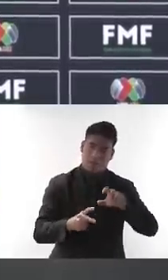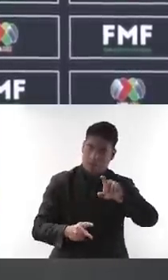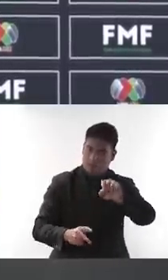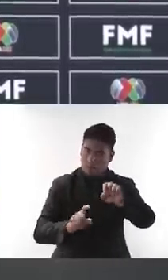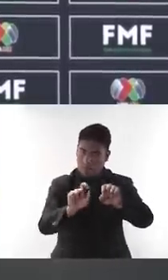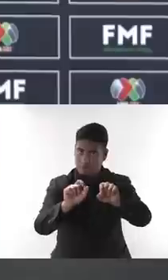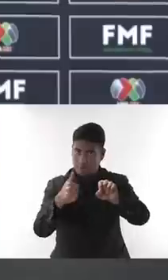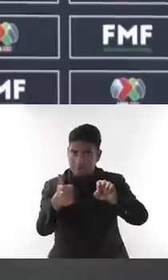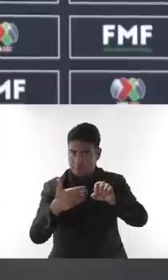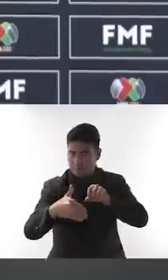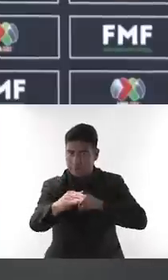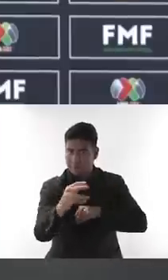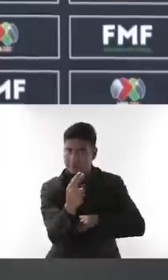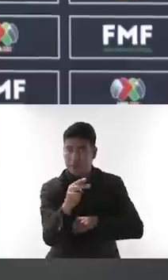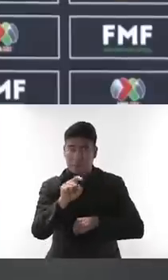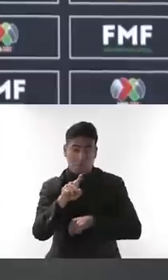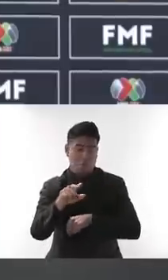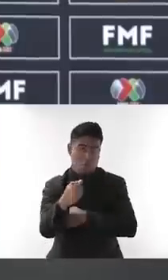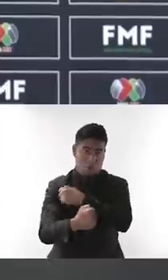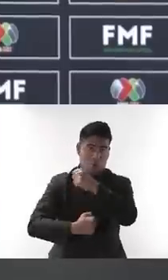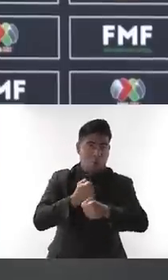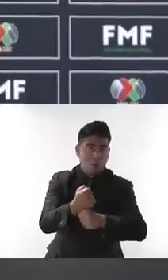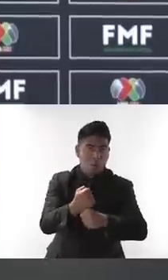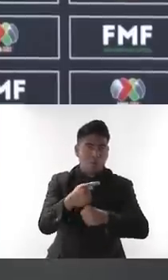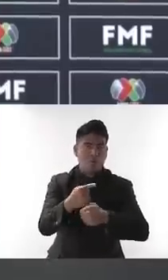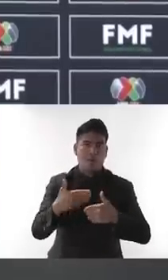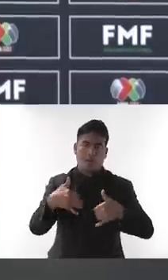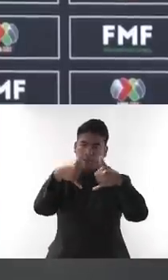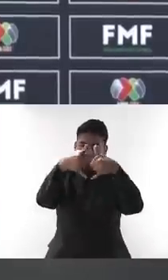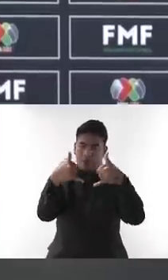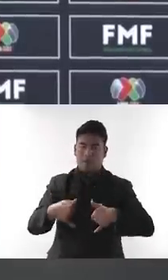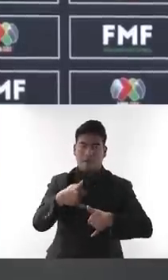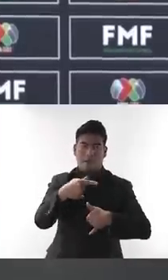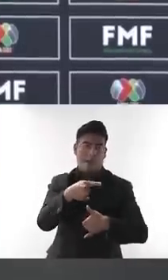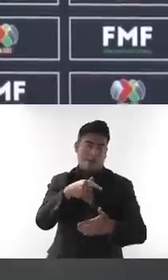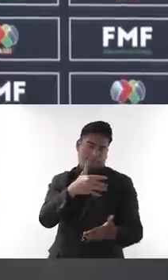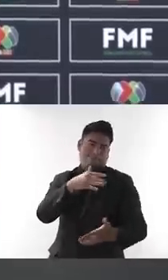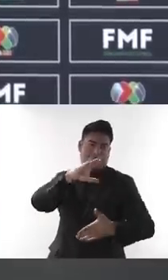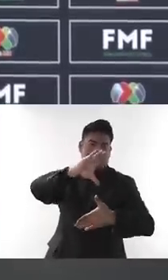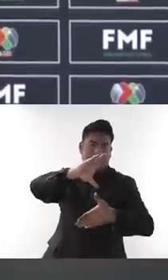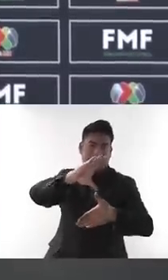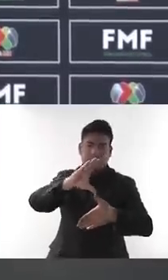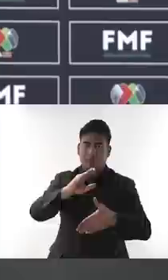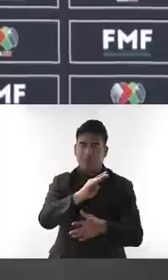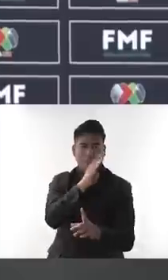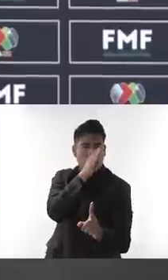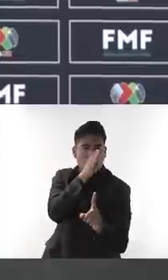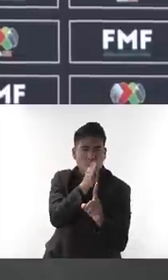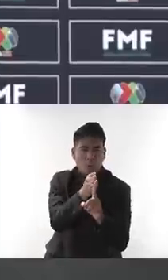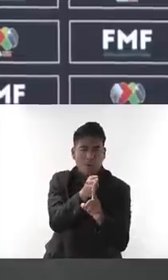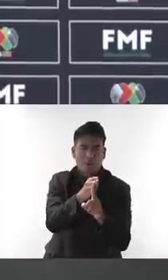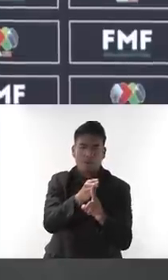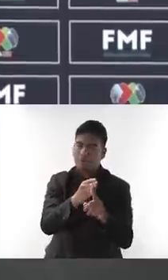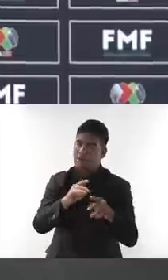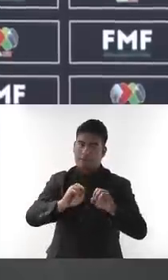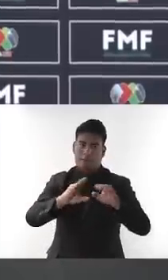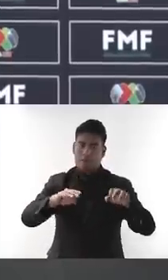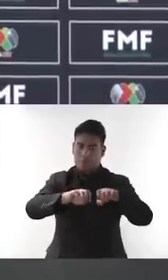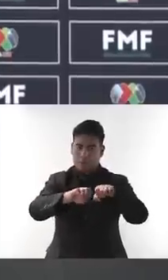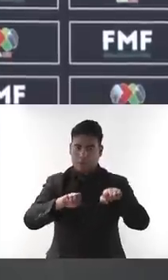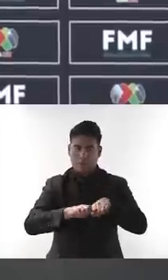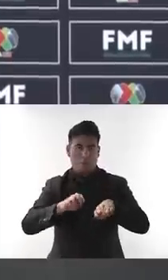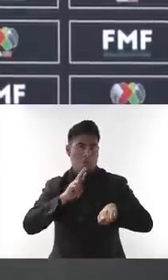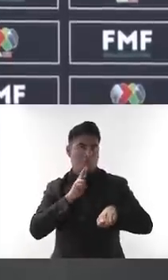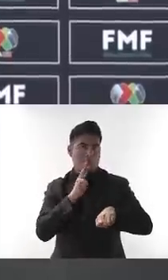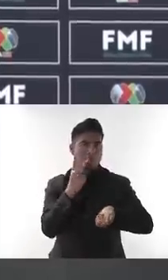América del próximo año, también se va a estar pensando en cómo tener la mejor selección del 2026. Entonces,